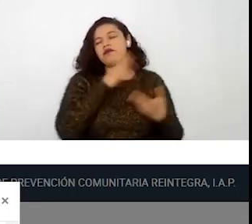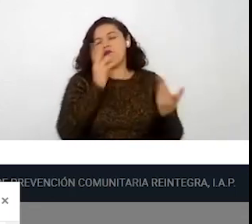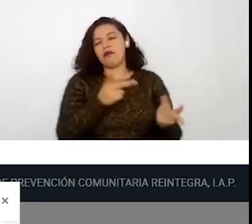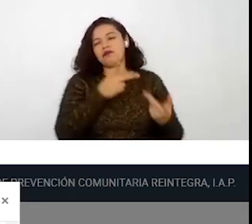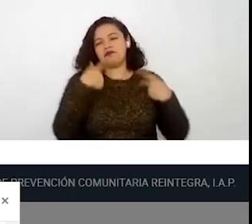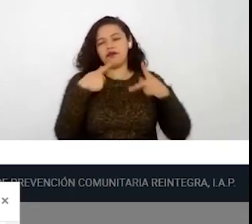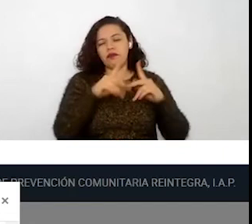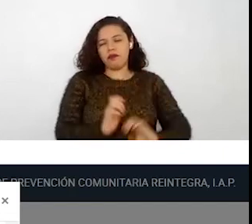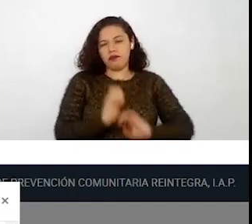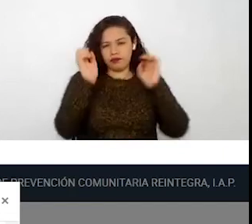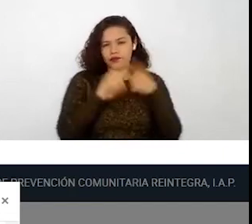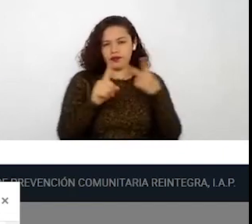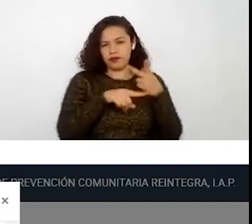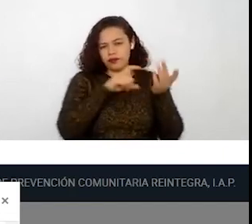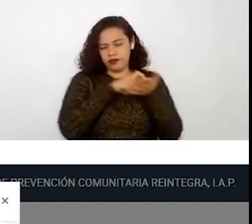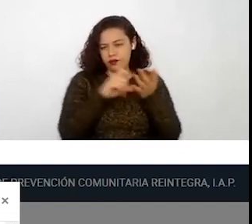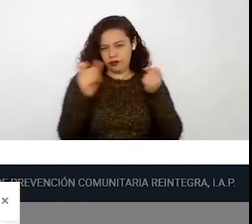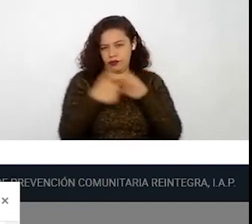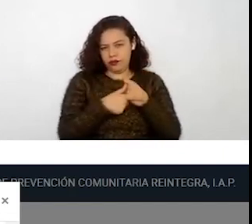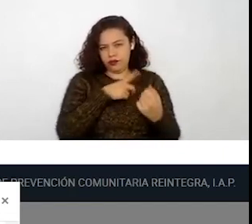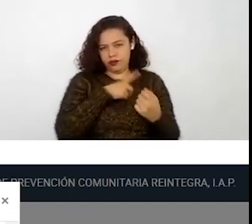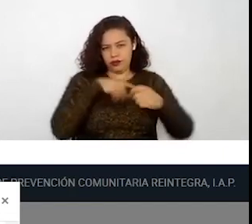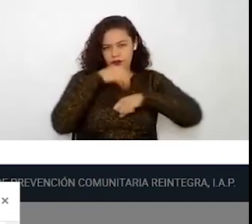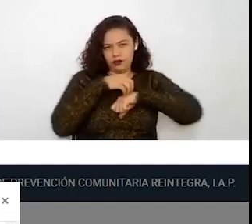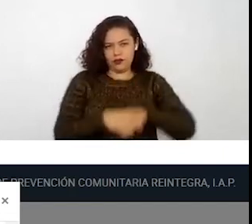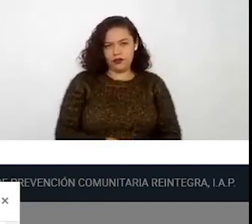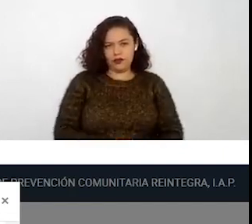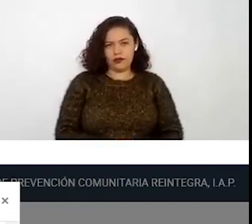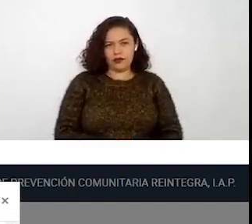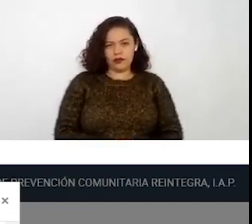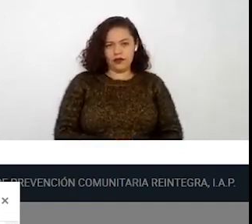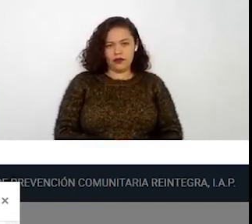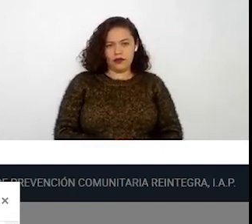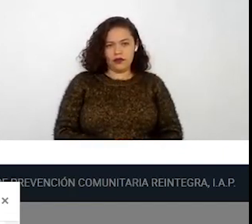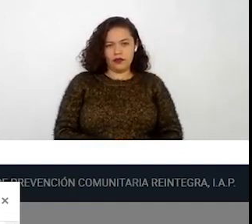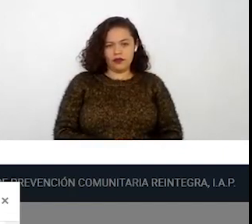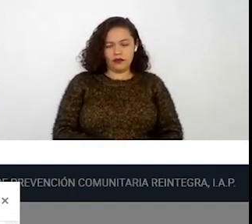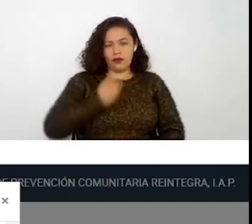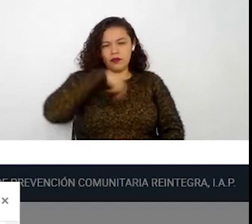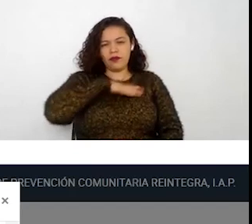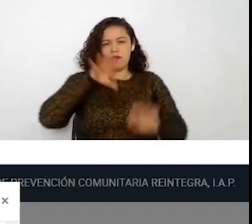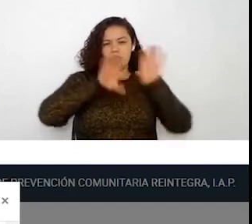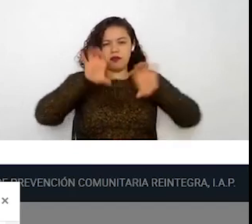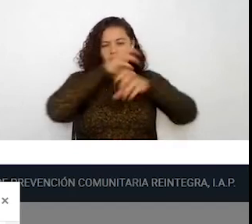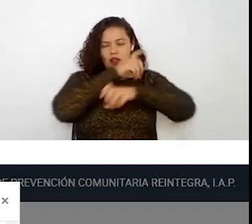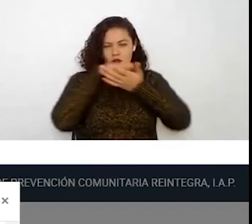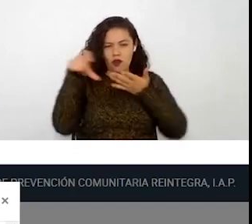de inmueble una compra entonces este Pero bueno Aquí vamos a adquirir una computadora